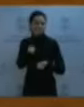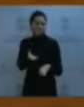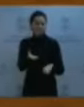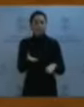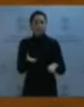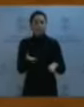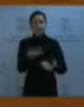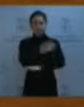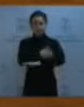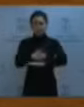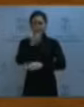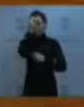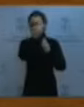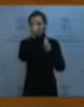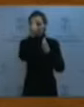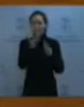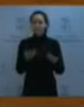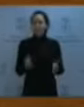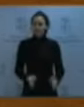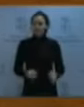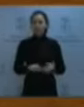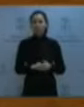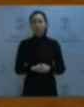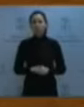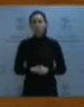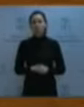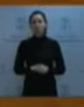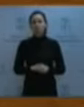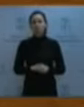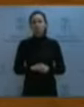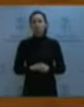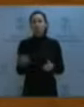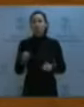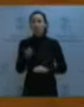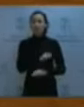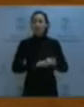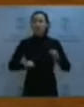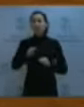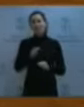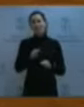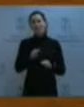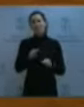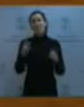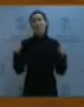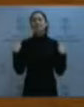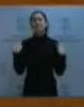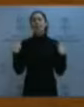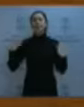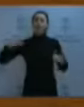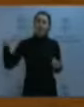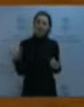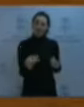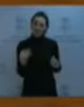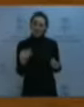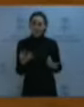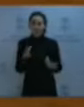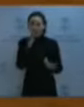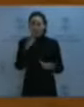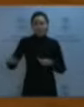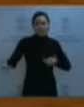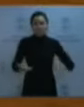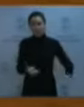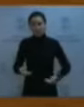creemos que efectivamente hay que hacer cambios en profundidad. Hay que hacer cambios en la fiscalidad porque es una demanda